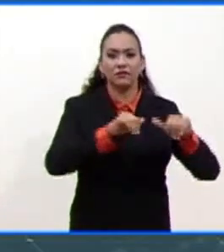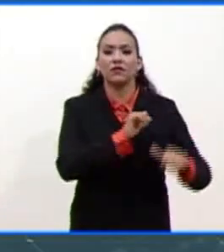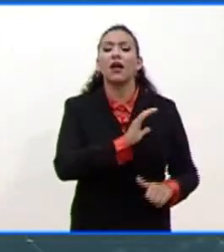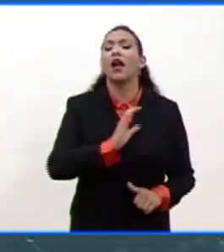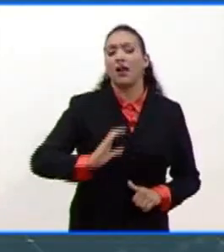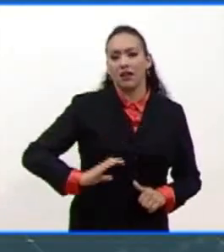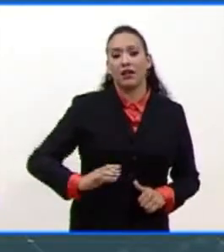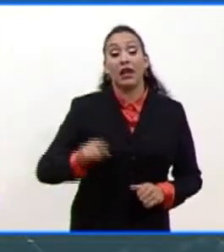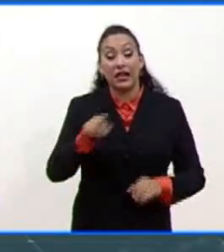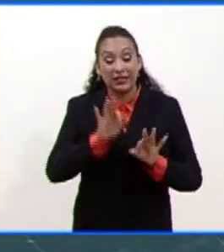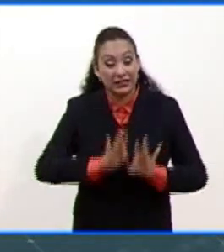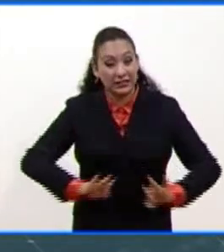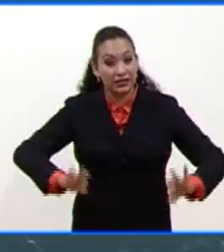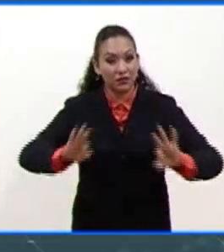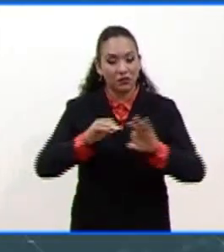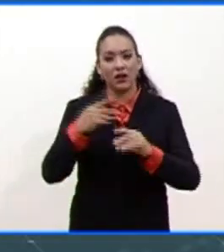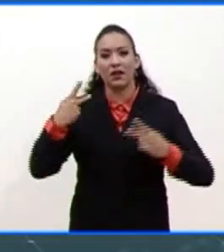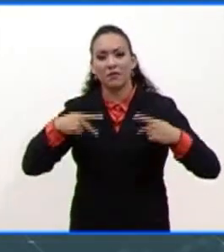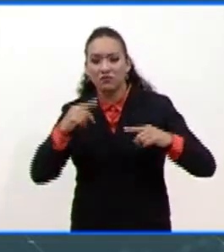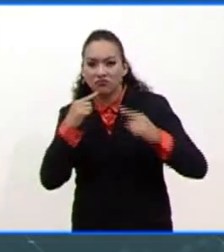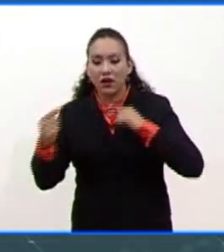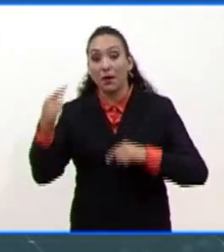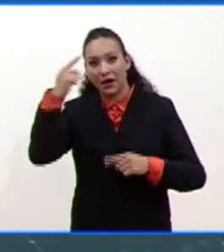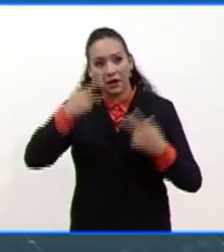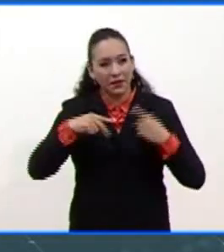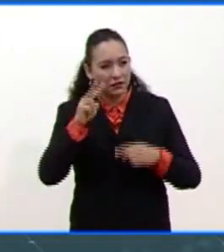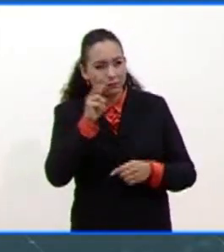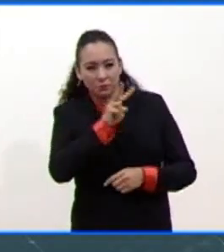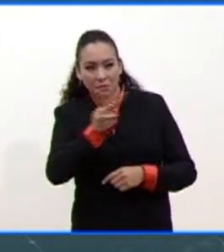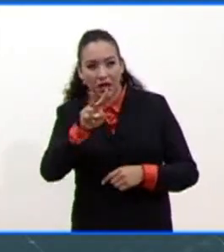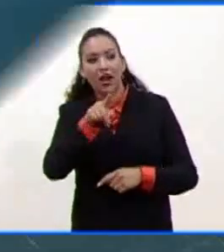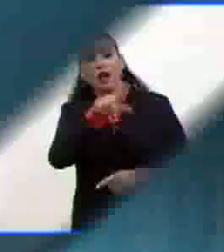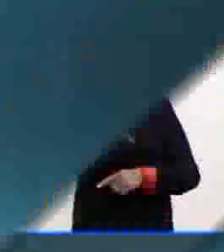serán fundamentales para que los ciudadanos definan su voto.